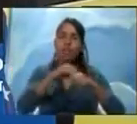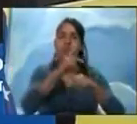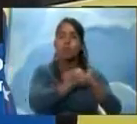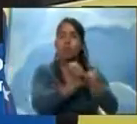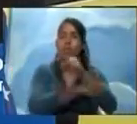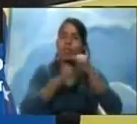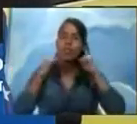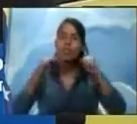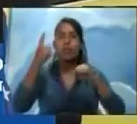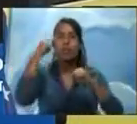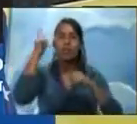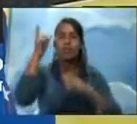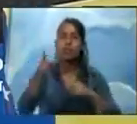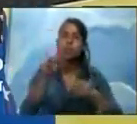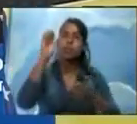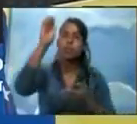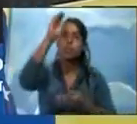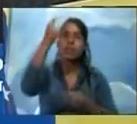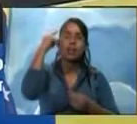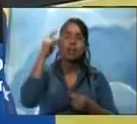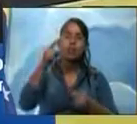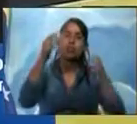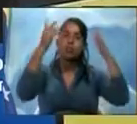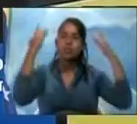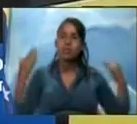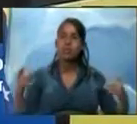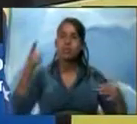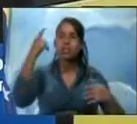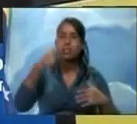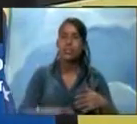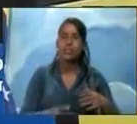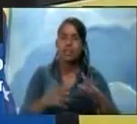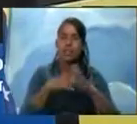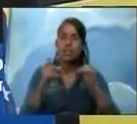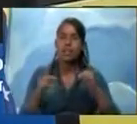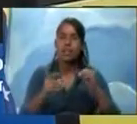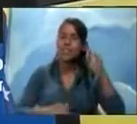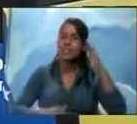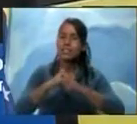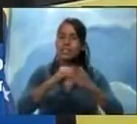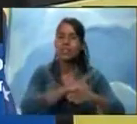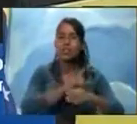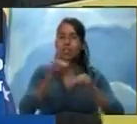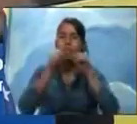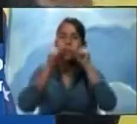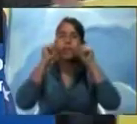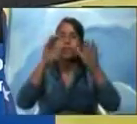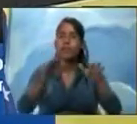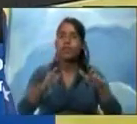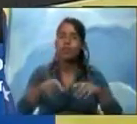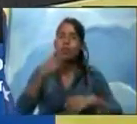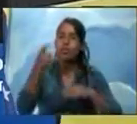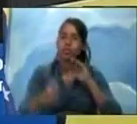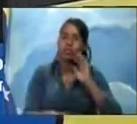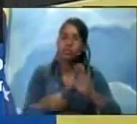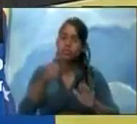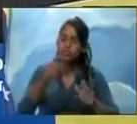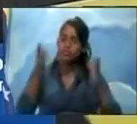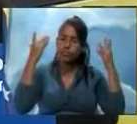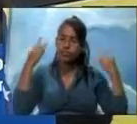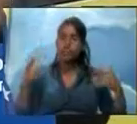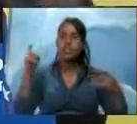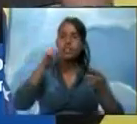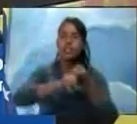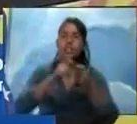que usted sea prosperado. Para que su matrimonio sea un matrimonio lleno de bendición. ¿Cuántos matrimonios se